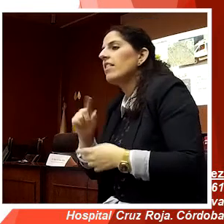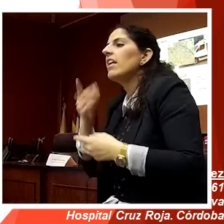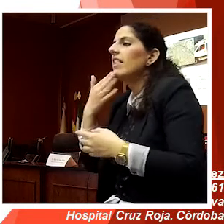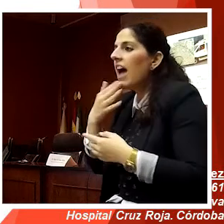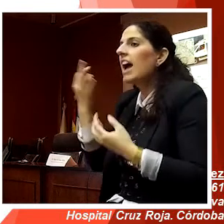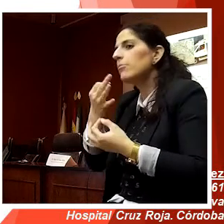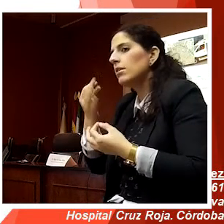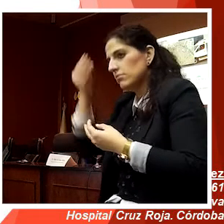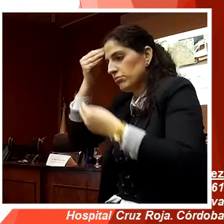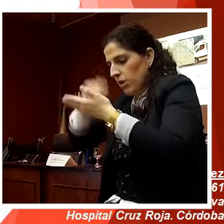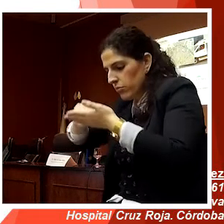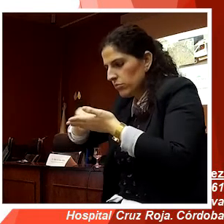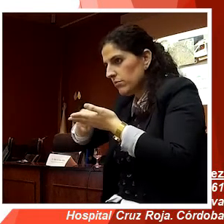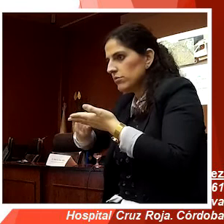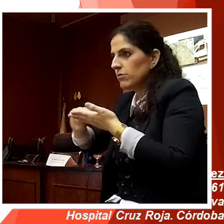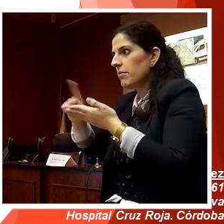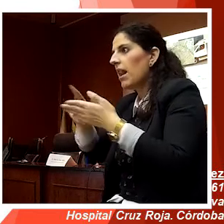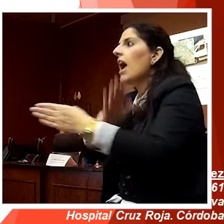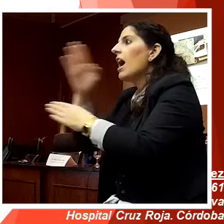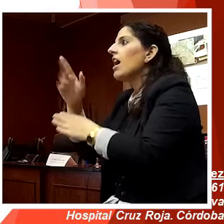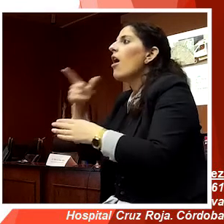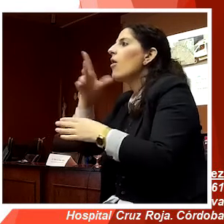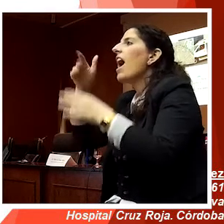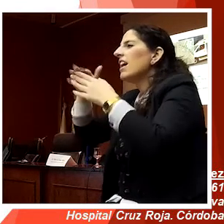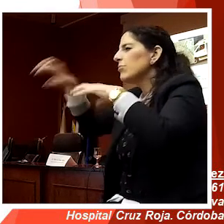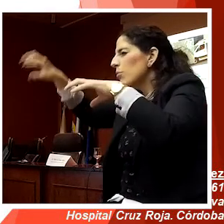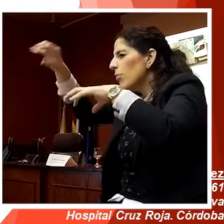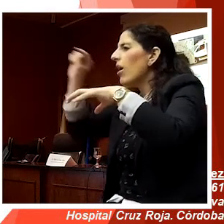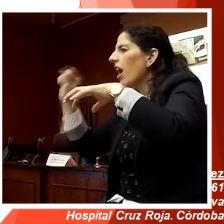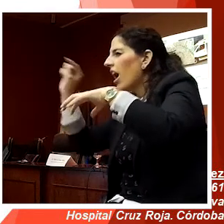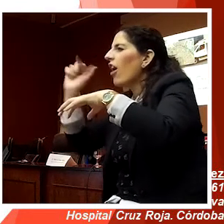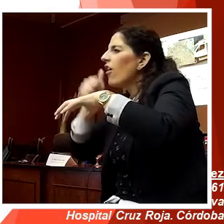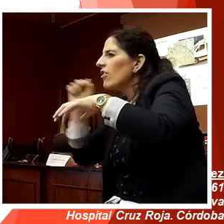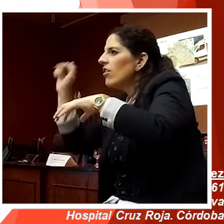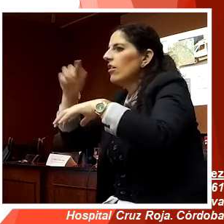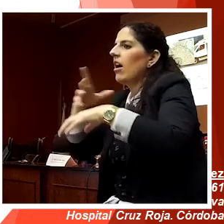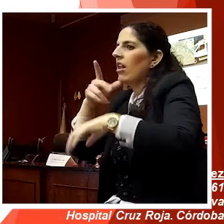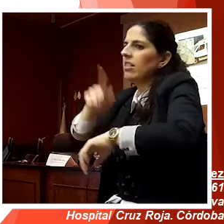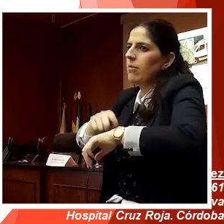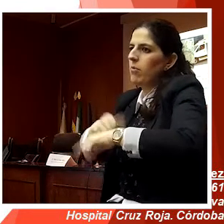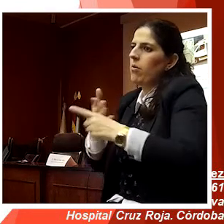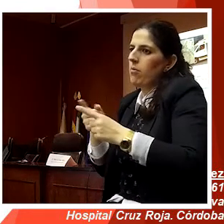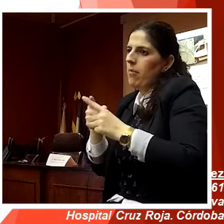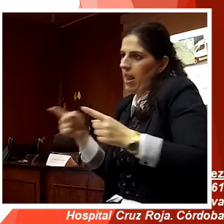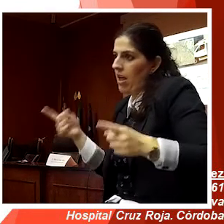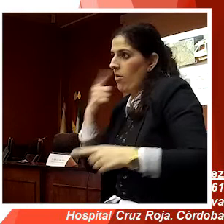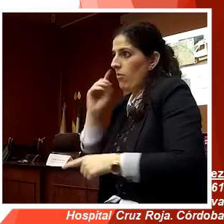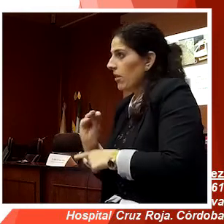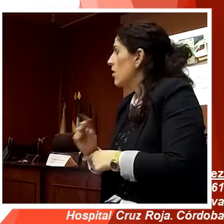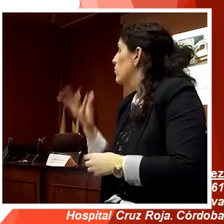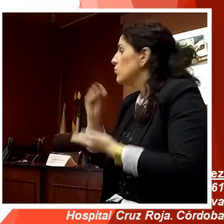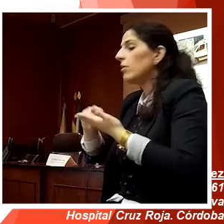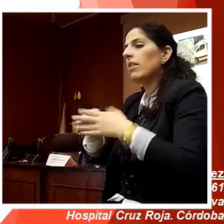paciente, eso hay que apuntarlo, en fin, que lleva algo de tiempo. Tenemos mucha experiencia, a veces la apuntamos en el guante,